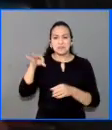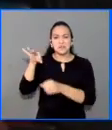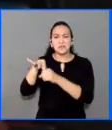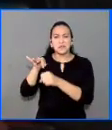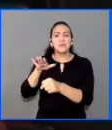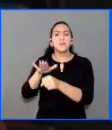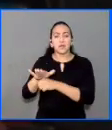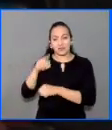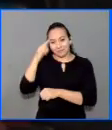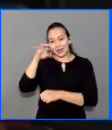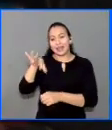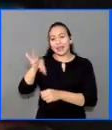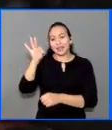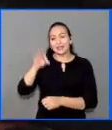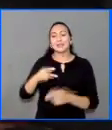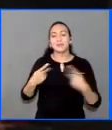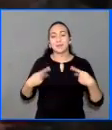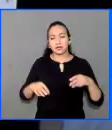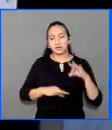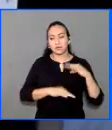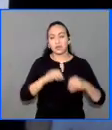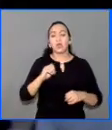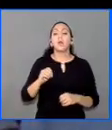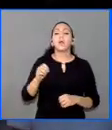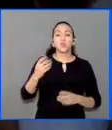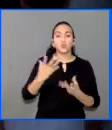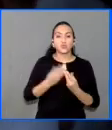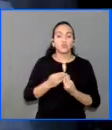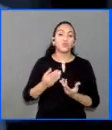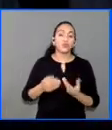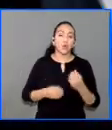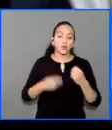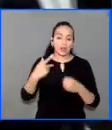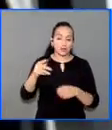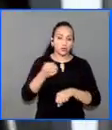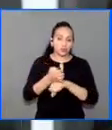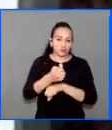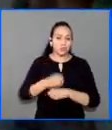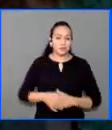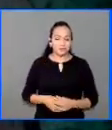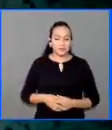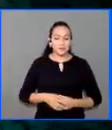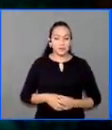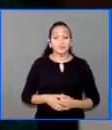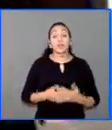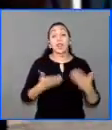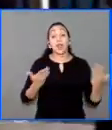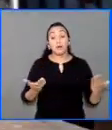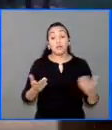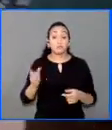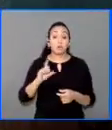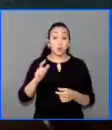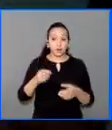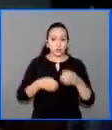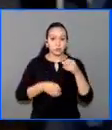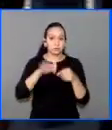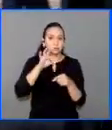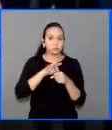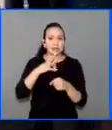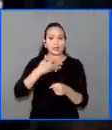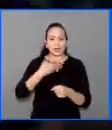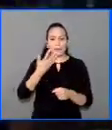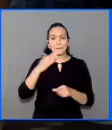la Federación con el Poder Judicial local. En los casos en los que la sección electoral tenga más de